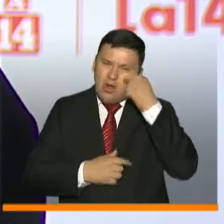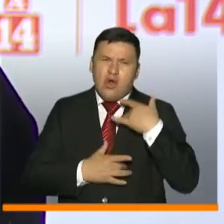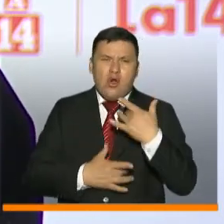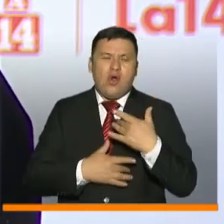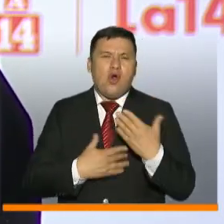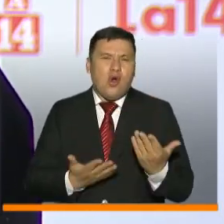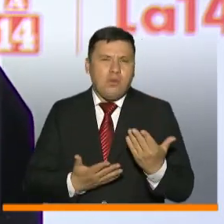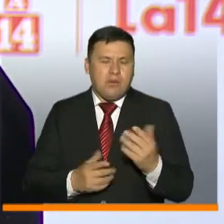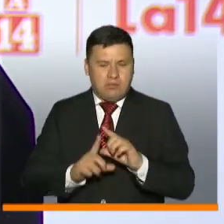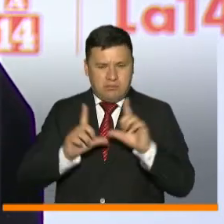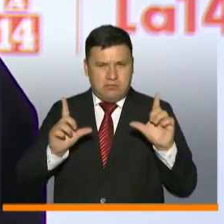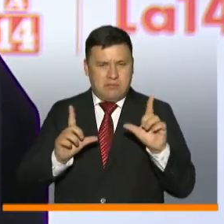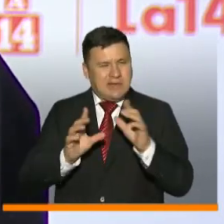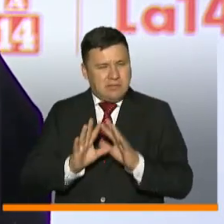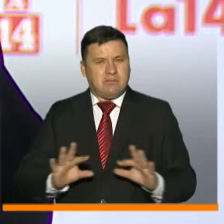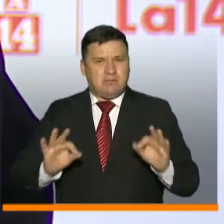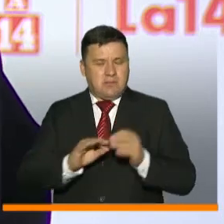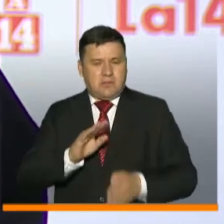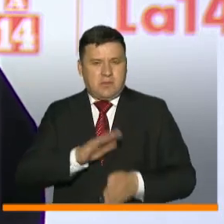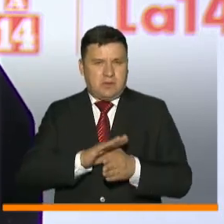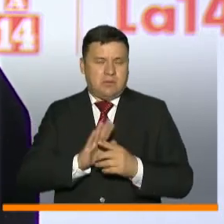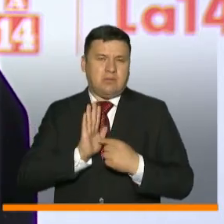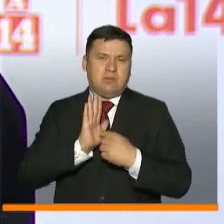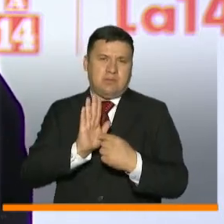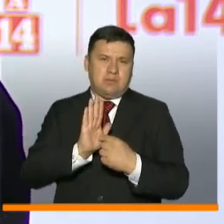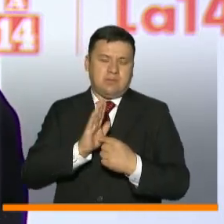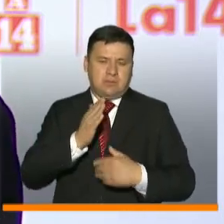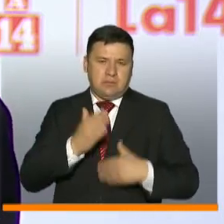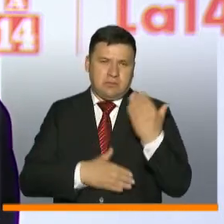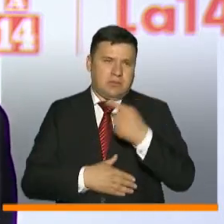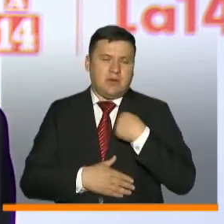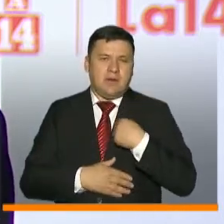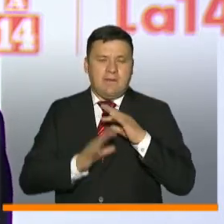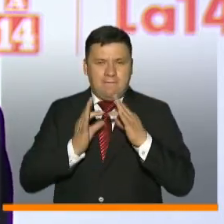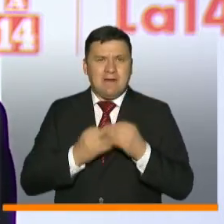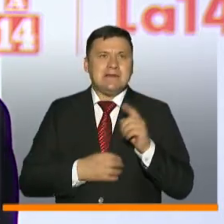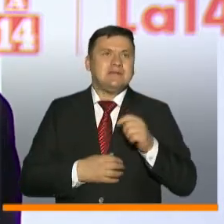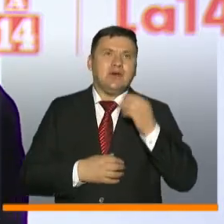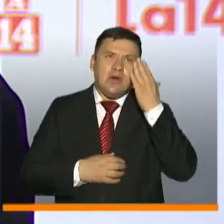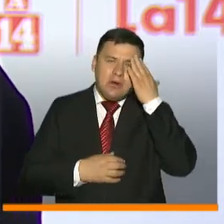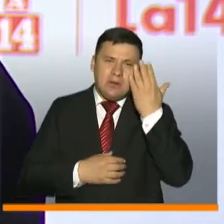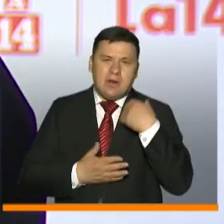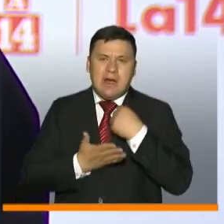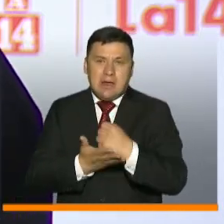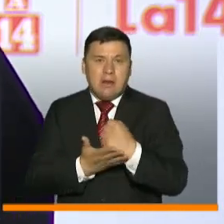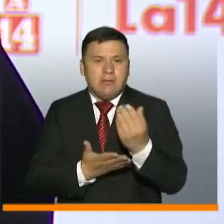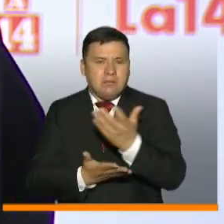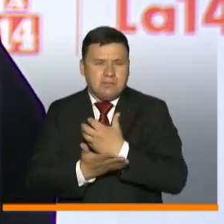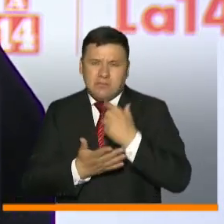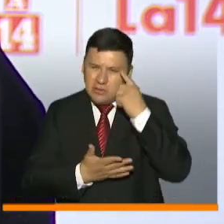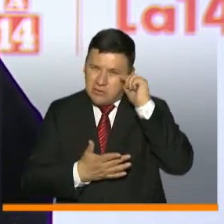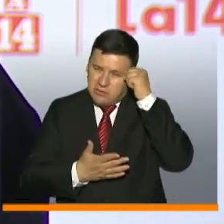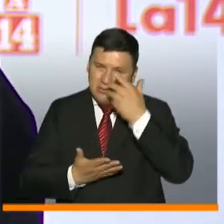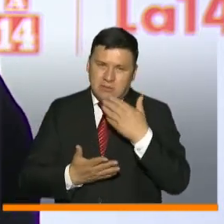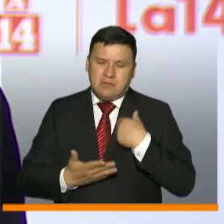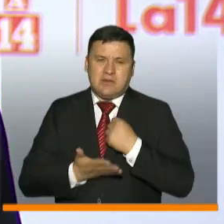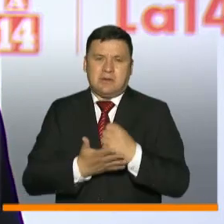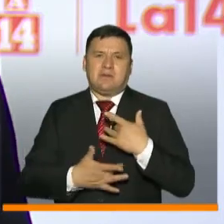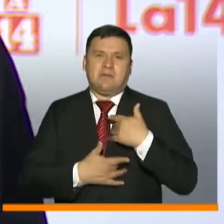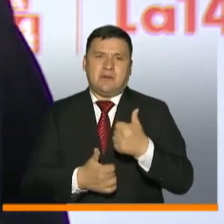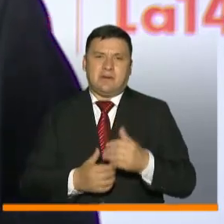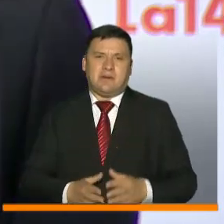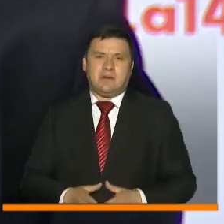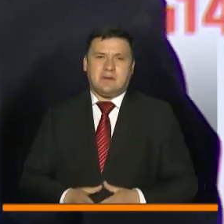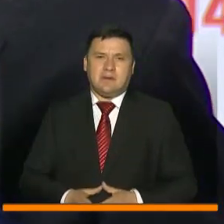donar, porque es importante que sigamos adelante y pensemos que todavía hay familias colombianas que esperan nuestra ayuda. Recordemos, ayudar nos hace